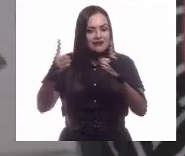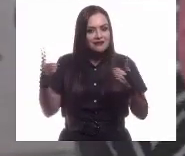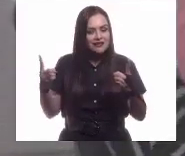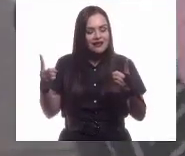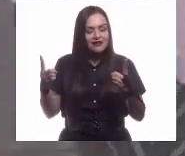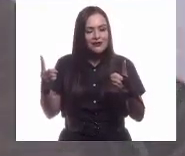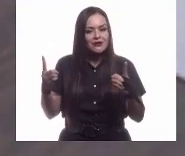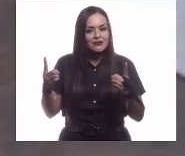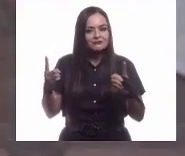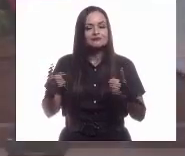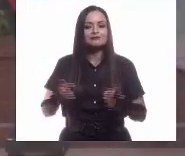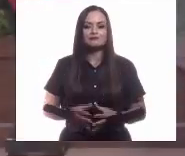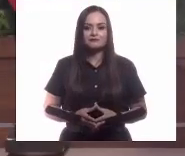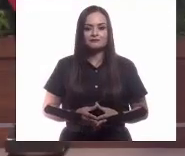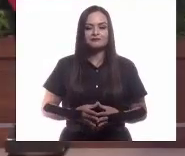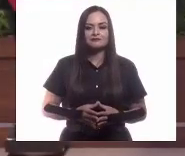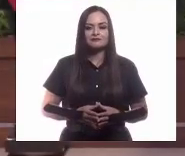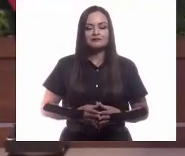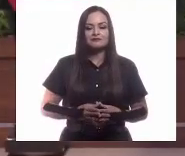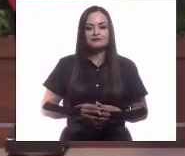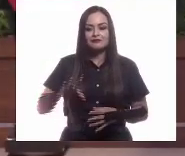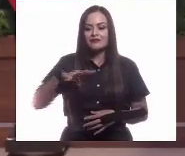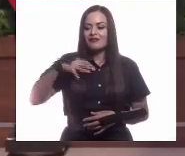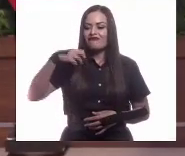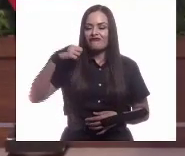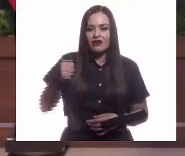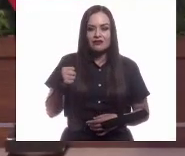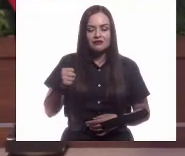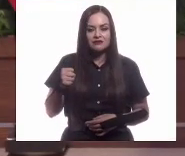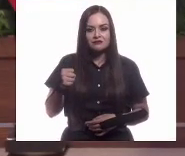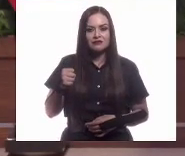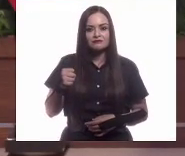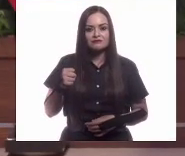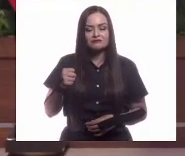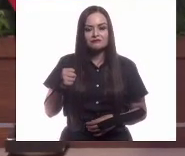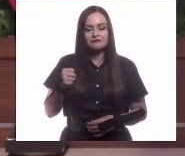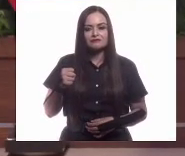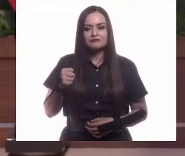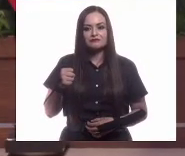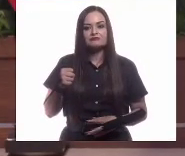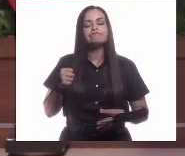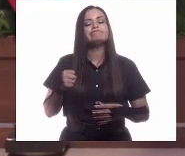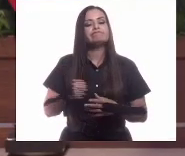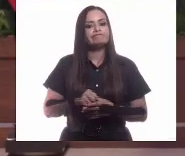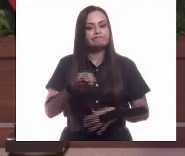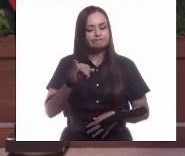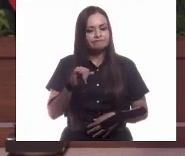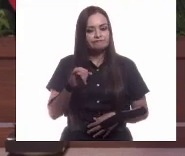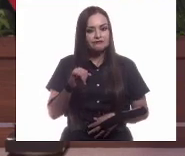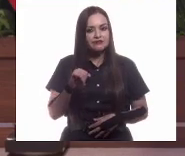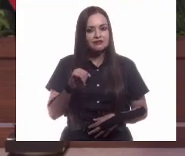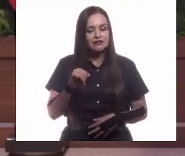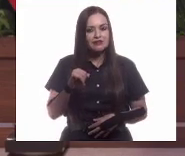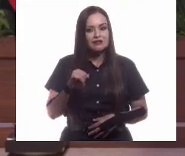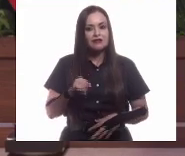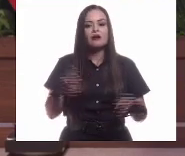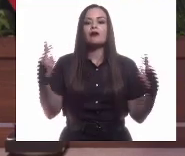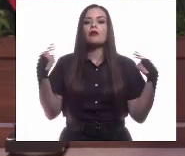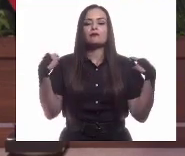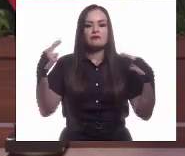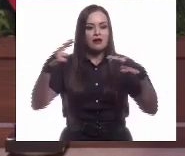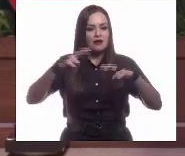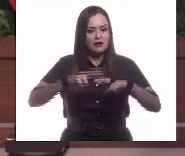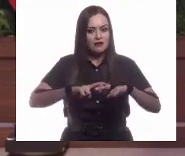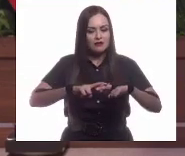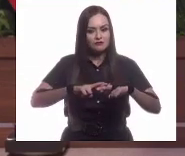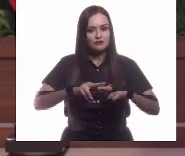bienestar. Pero este esfuerzo, amigos y amigas, sería inútil si no contáramos con una docencia comprometida